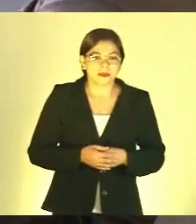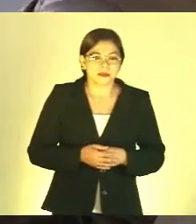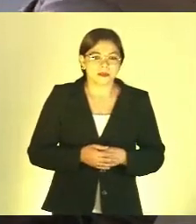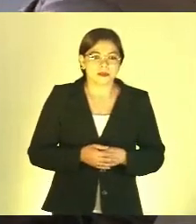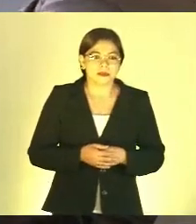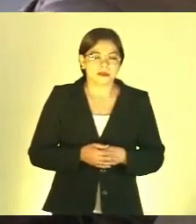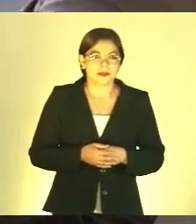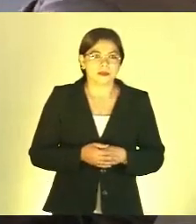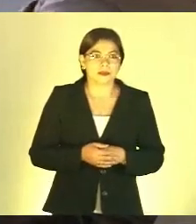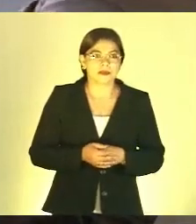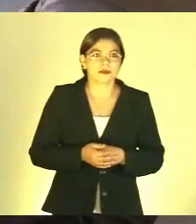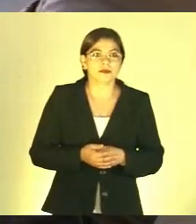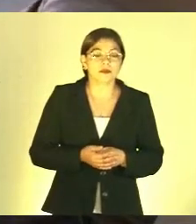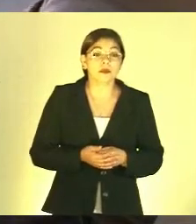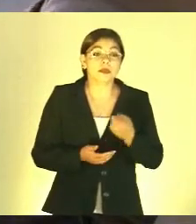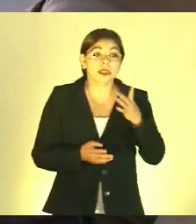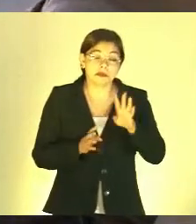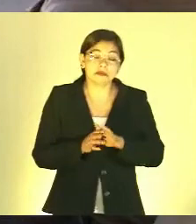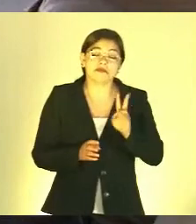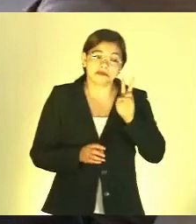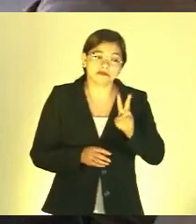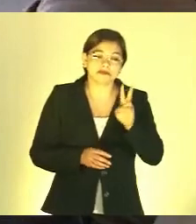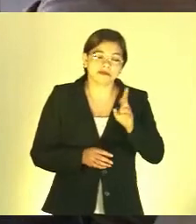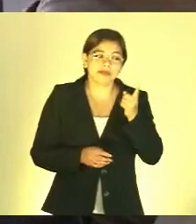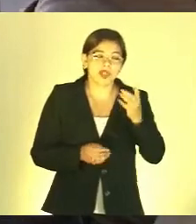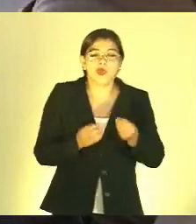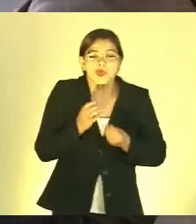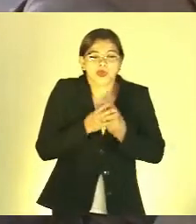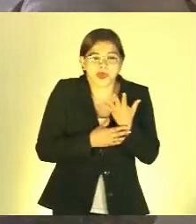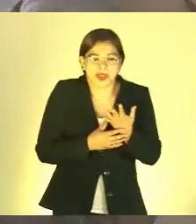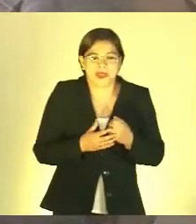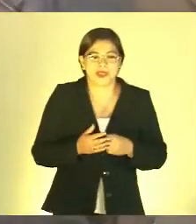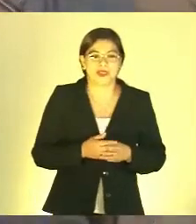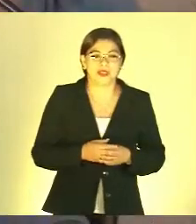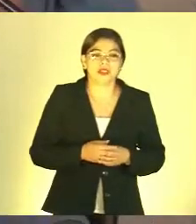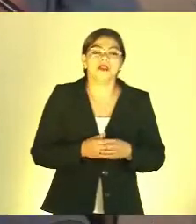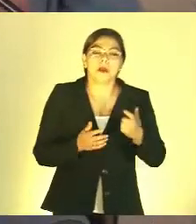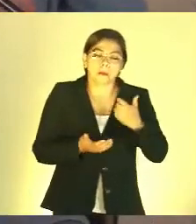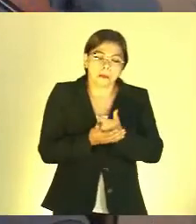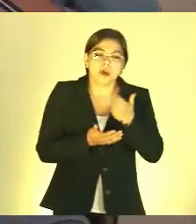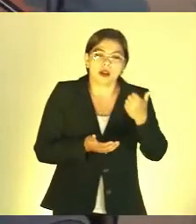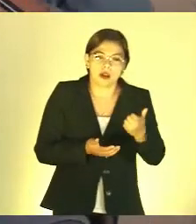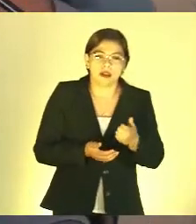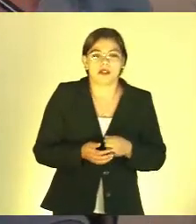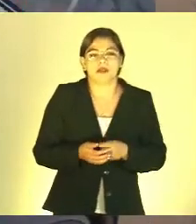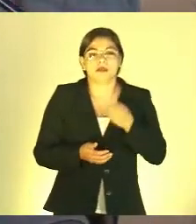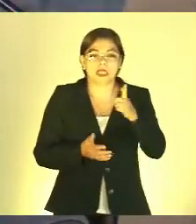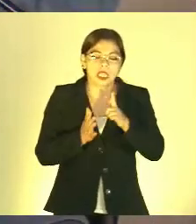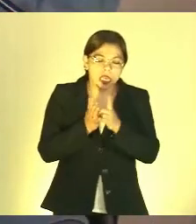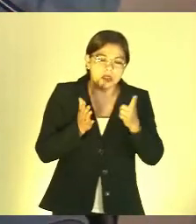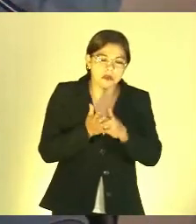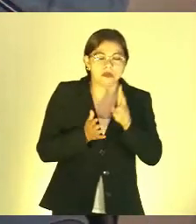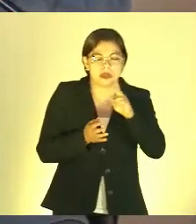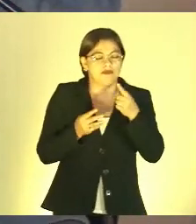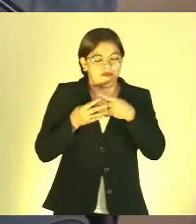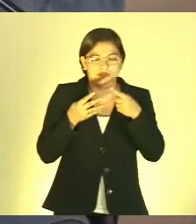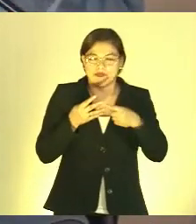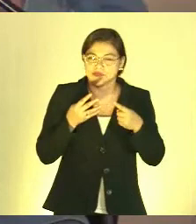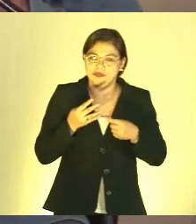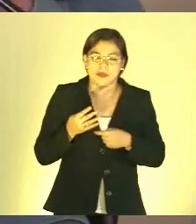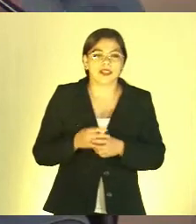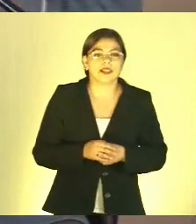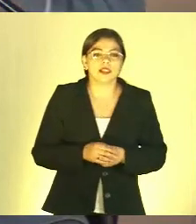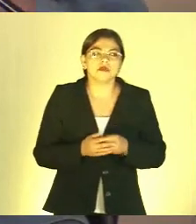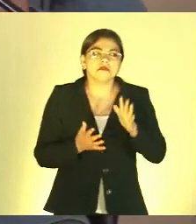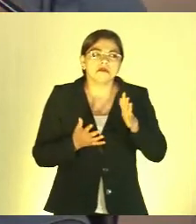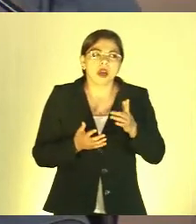precio de los libros, que una novedad de un autor extranjero, que hubo que pagar traducción, obviamente, etcétera, etcétera, esté abajo